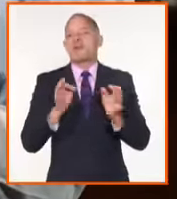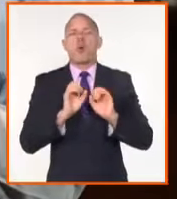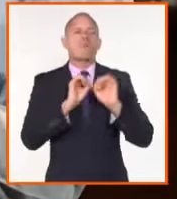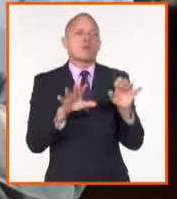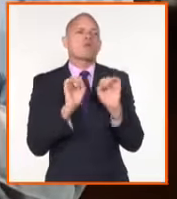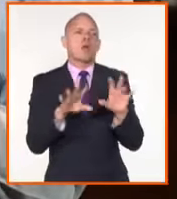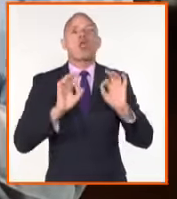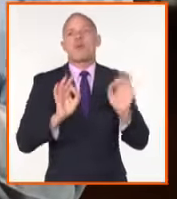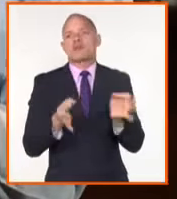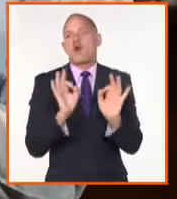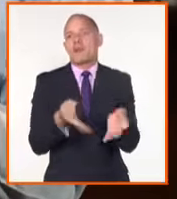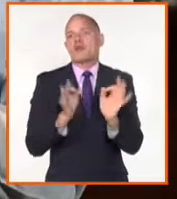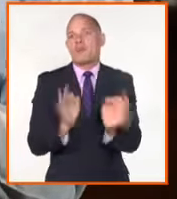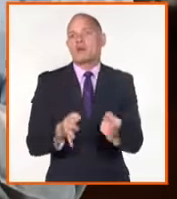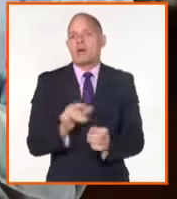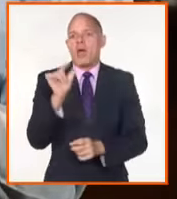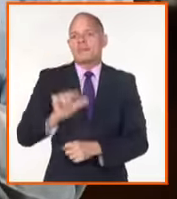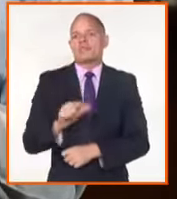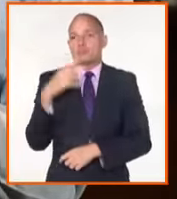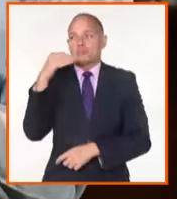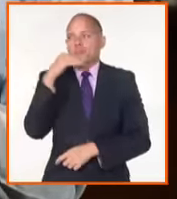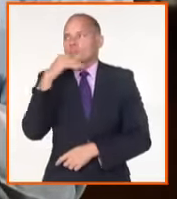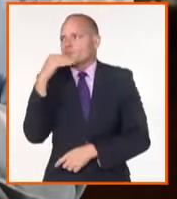una manera